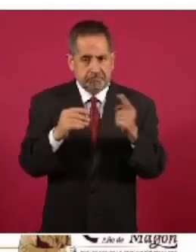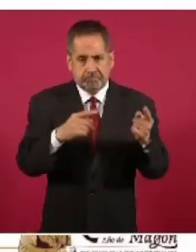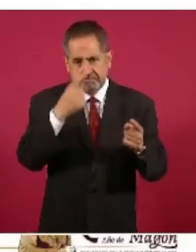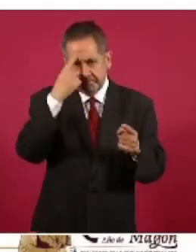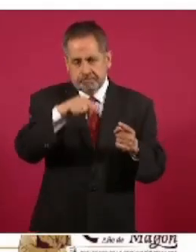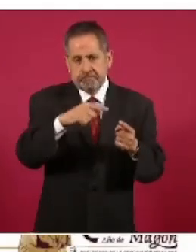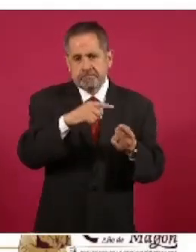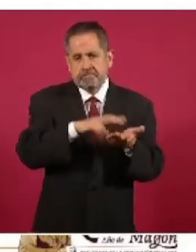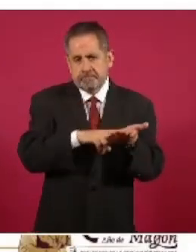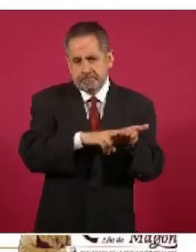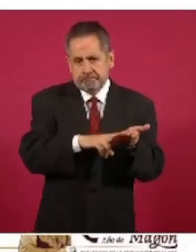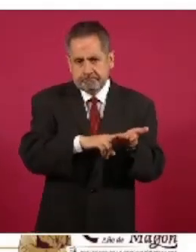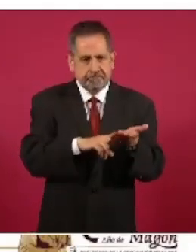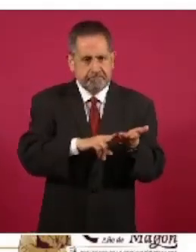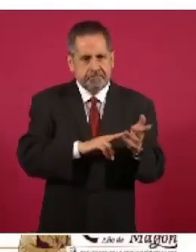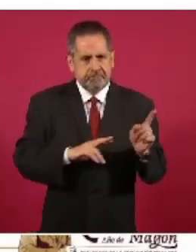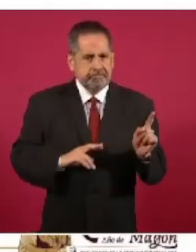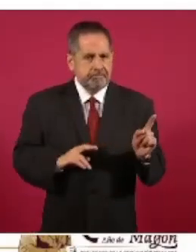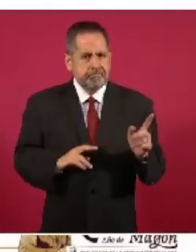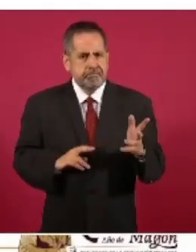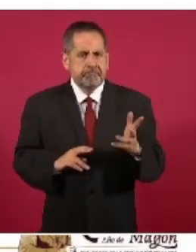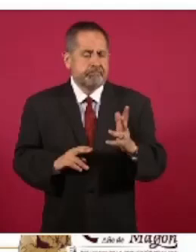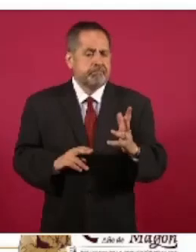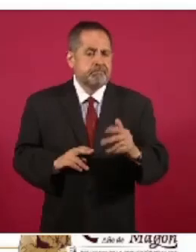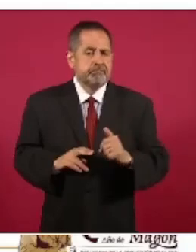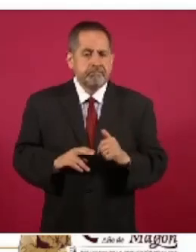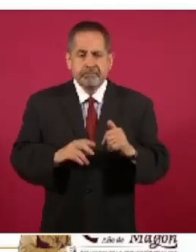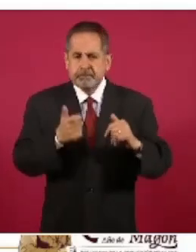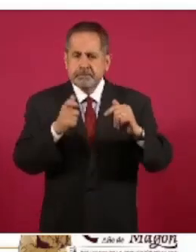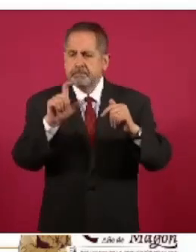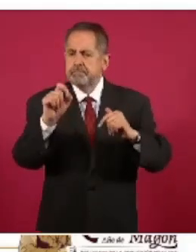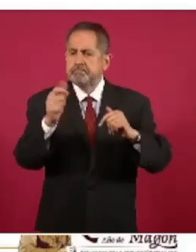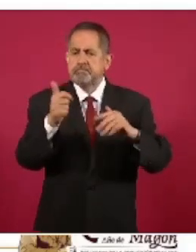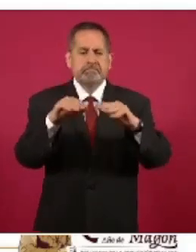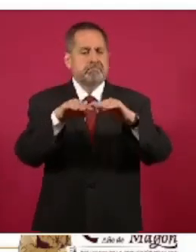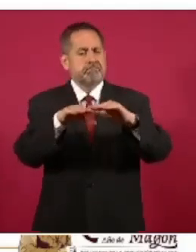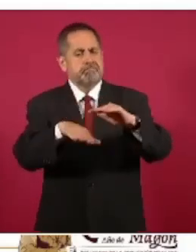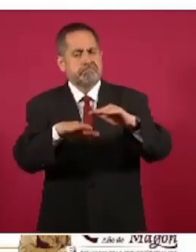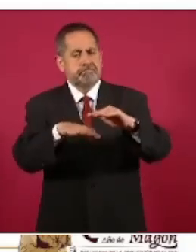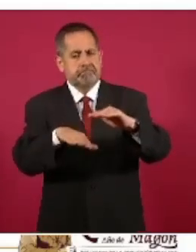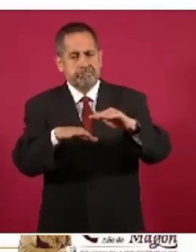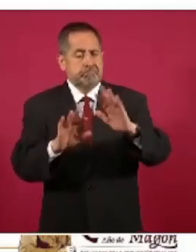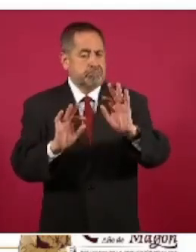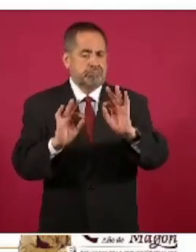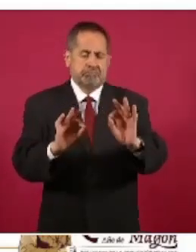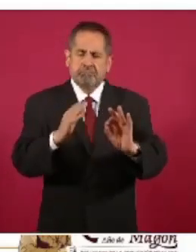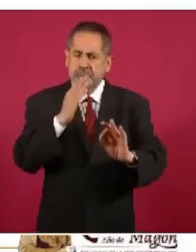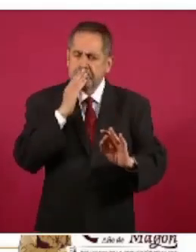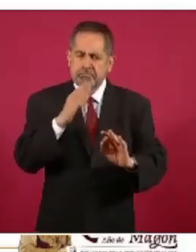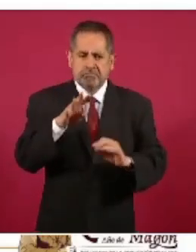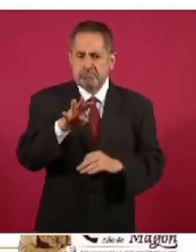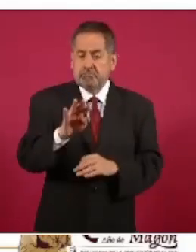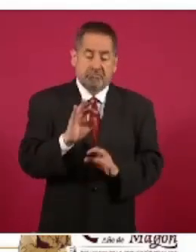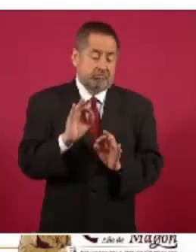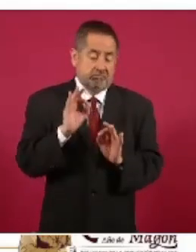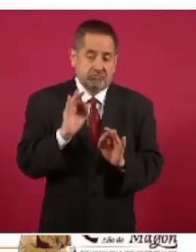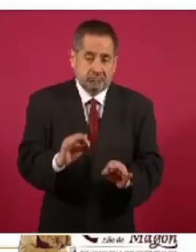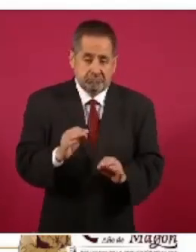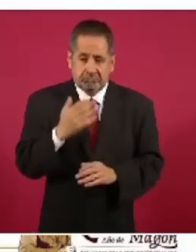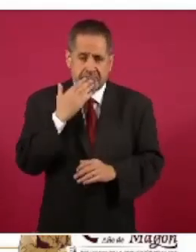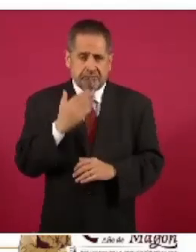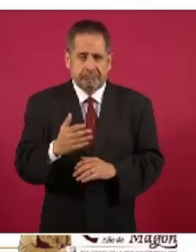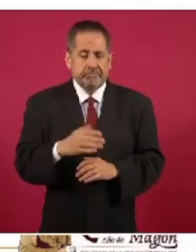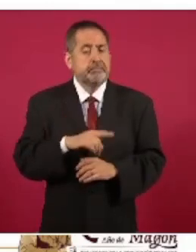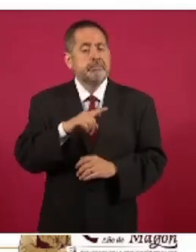saber, cuando andamos poquito abajo de los 20 pesos, es muy buen precio para la gasolina regular.